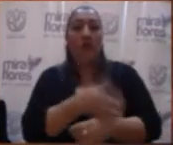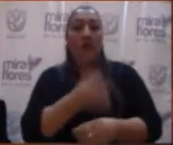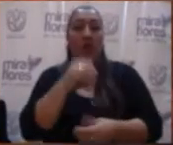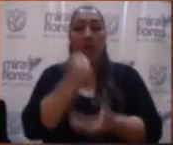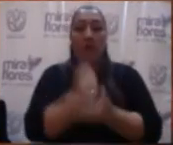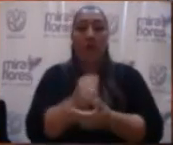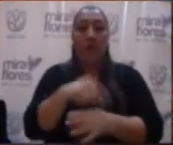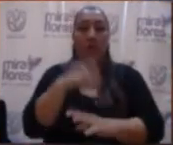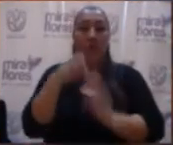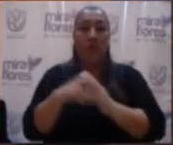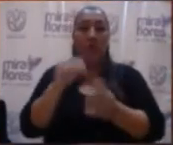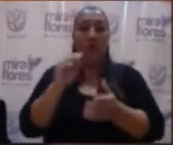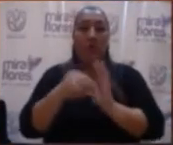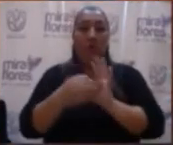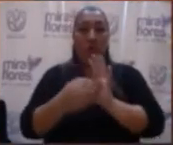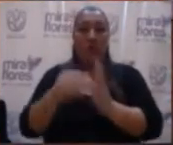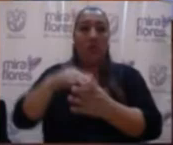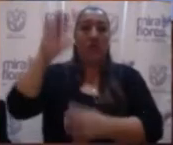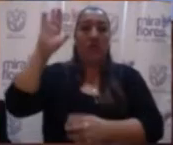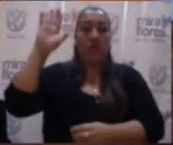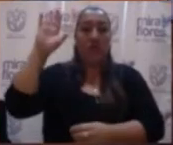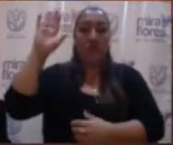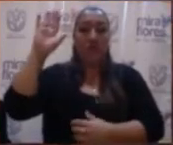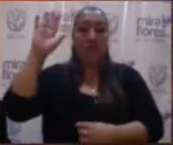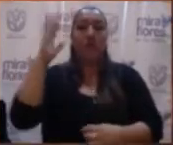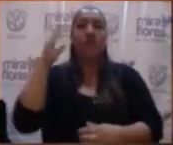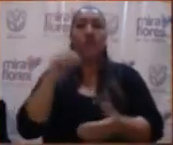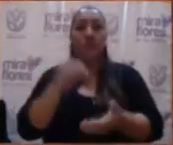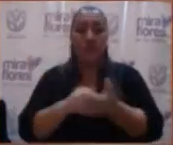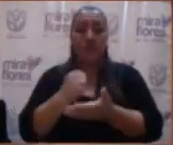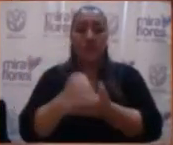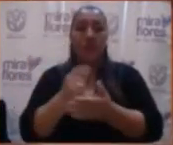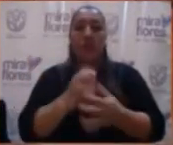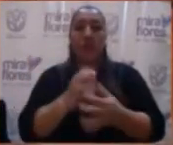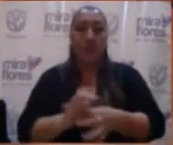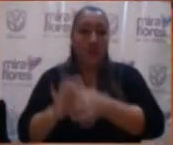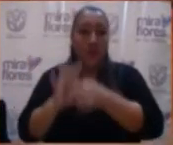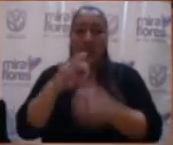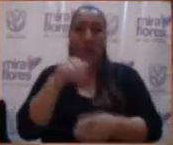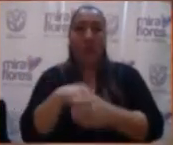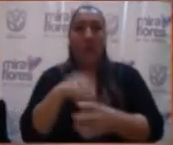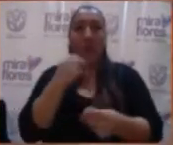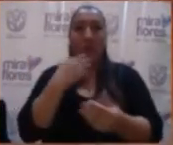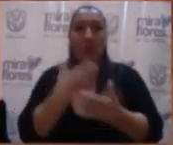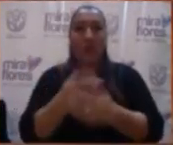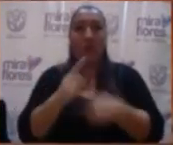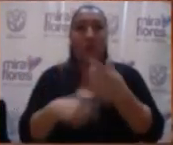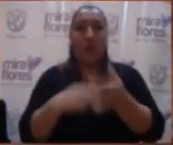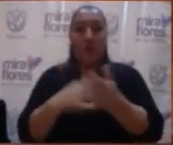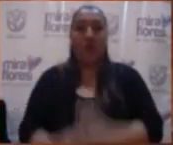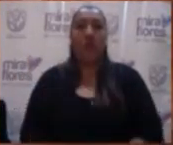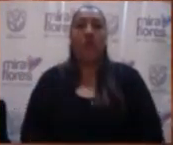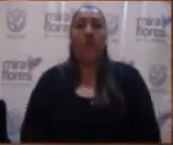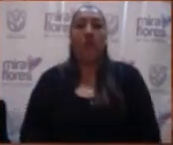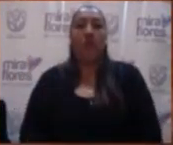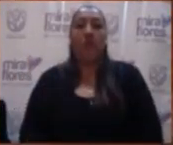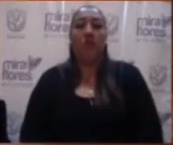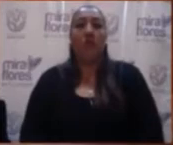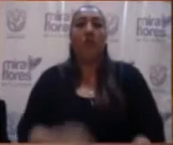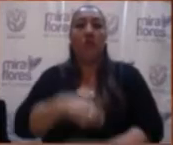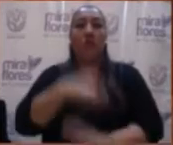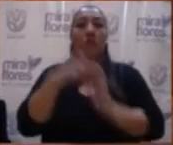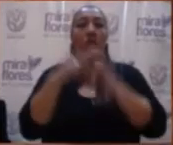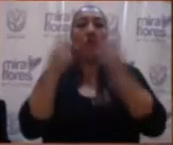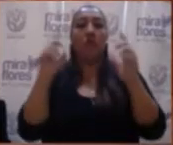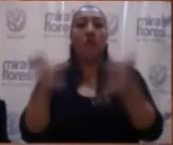proyecto mencionado, si no se expresan en señal de conformidad. Se aprueba también por unanimidad de votos. Muchísimas gracias. Vamos al siguiente punto. Proyecto de acuerdo